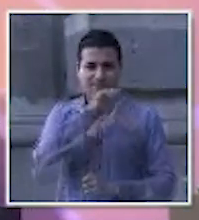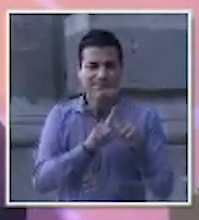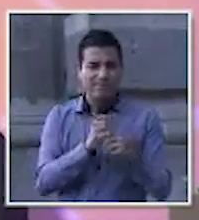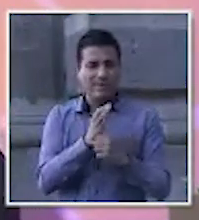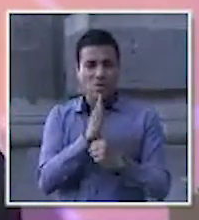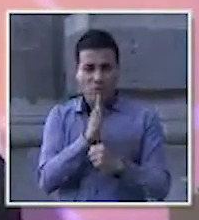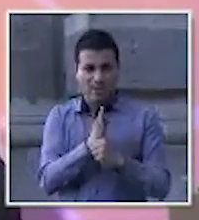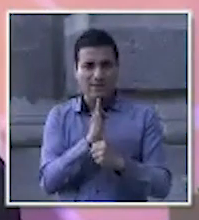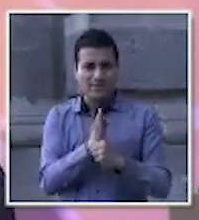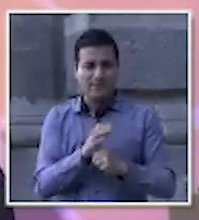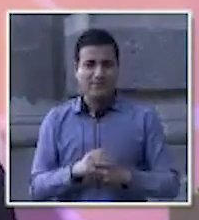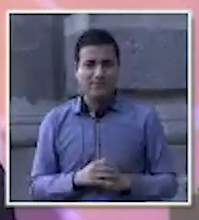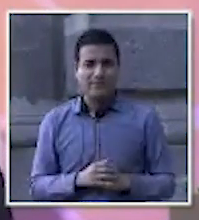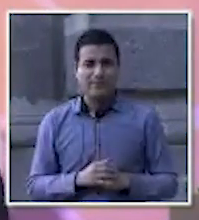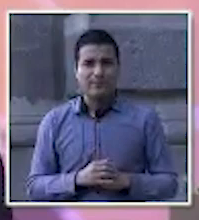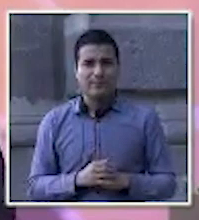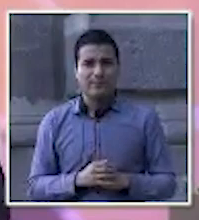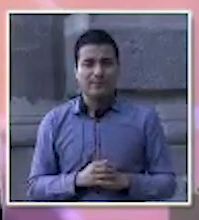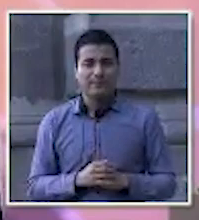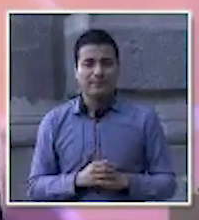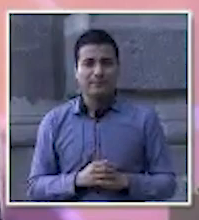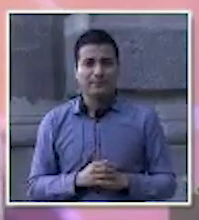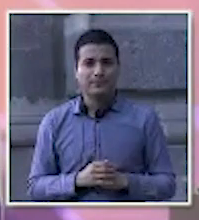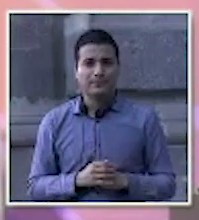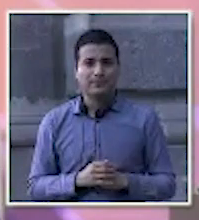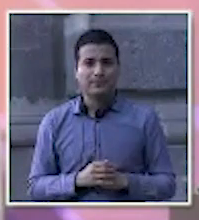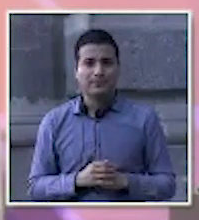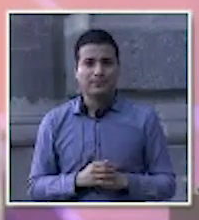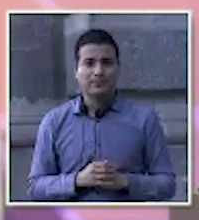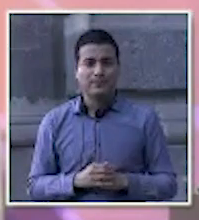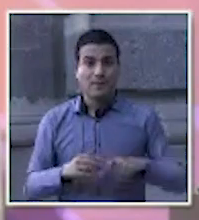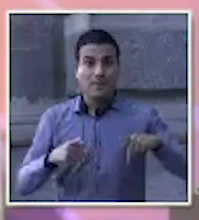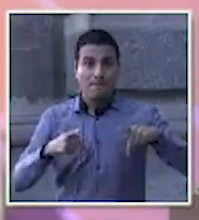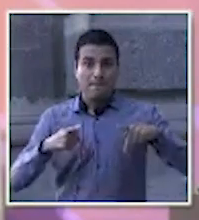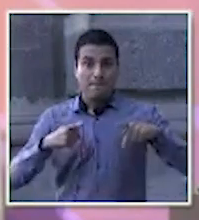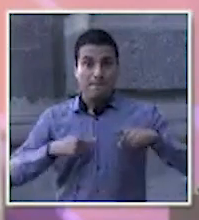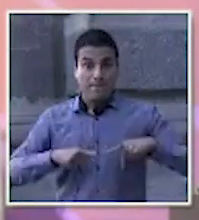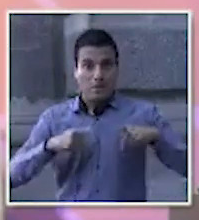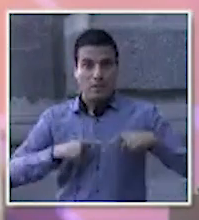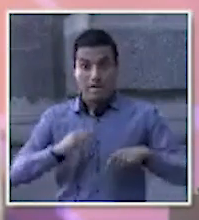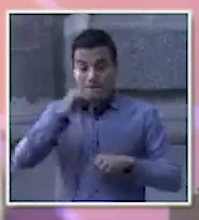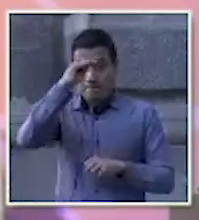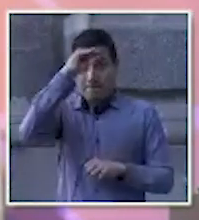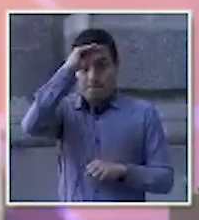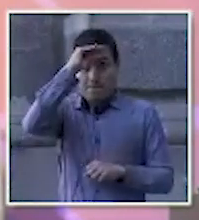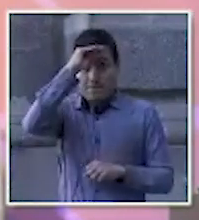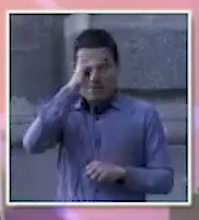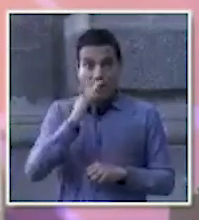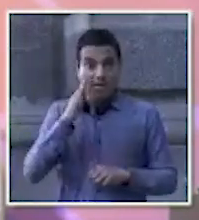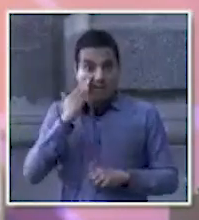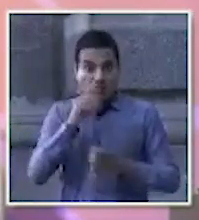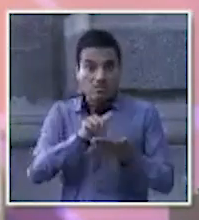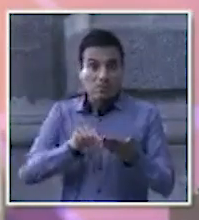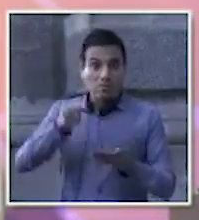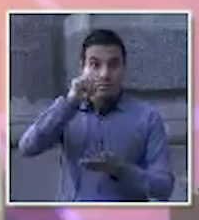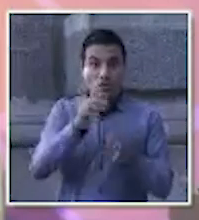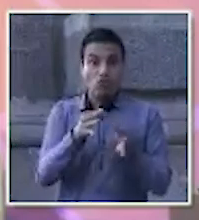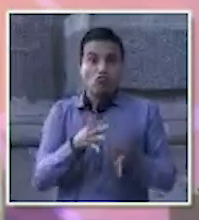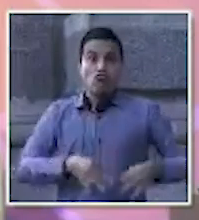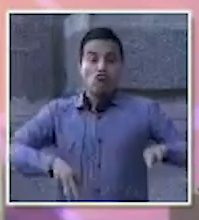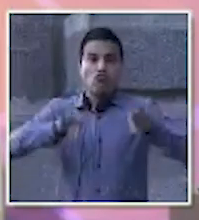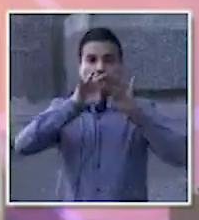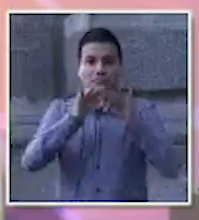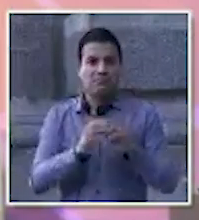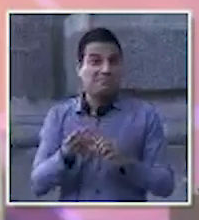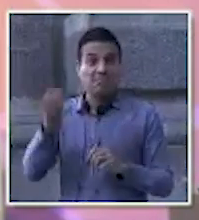irrumpiendo de manera pues que nadie anticipó y que no se